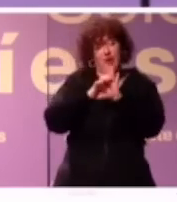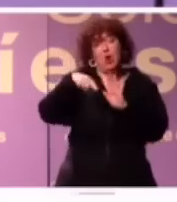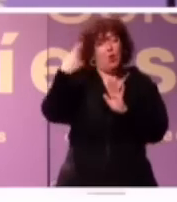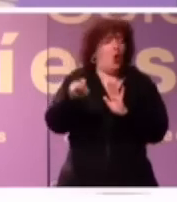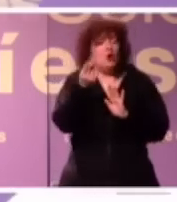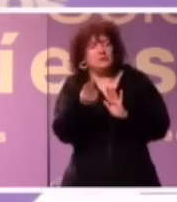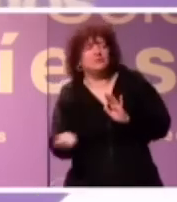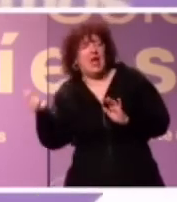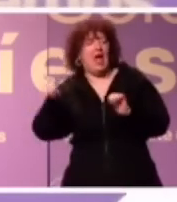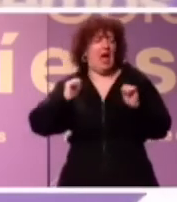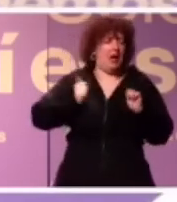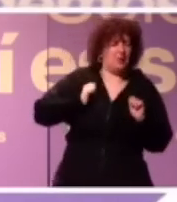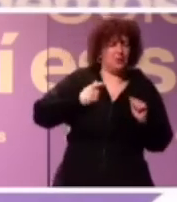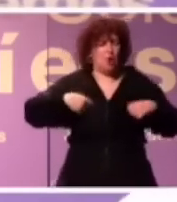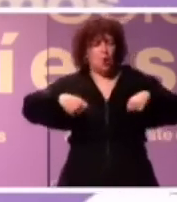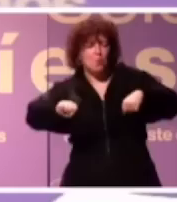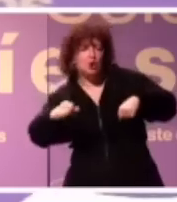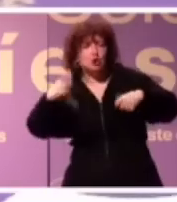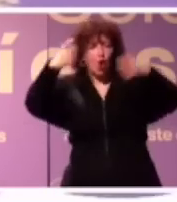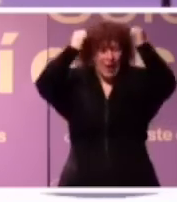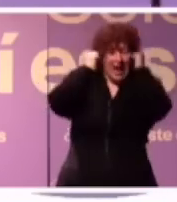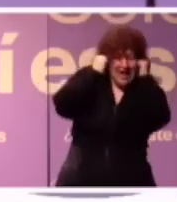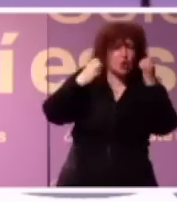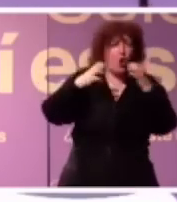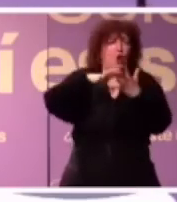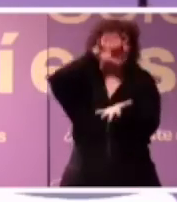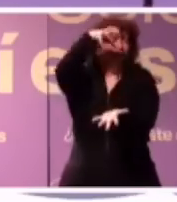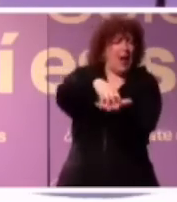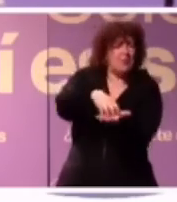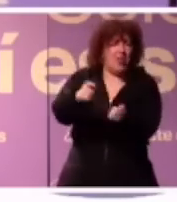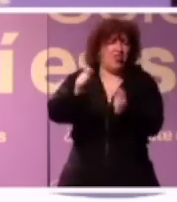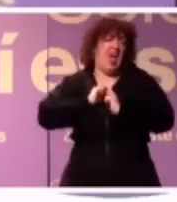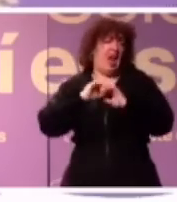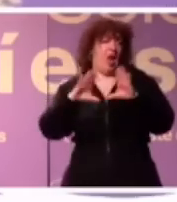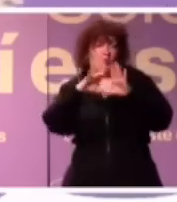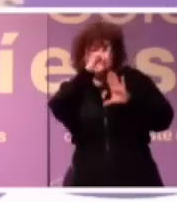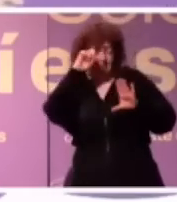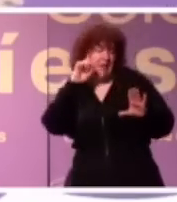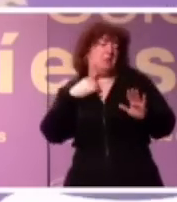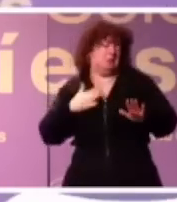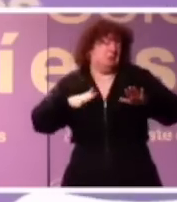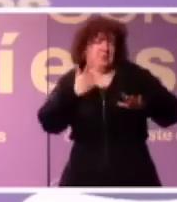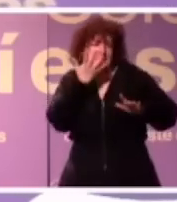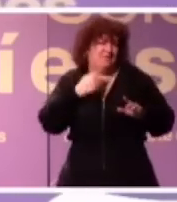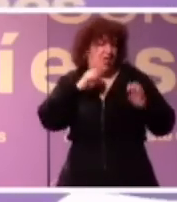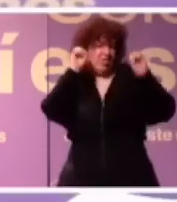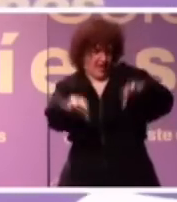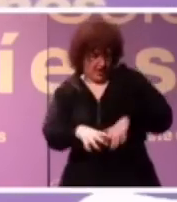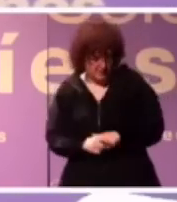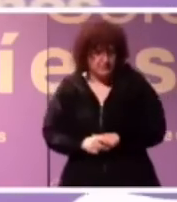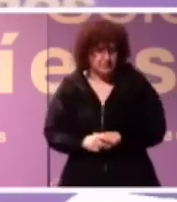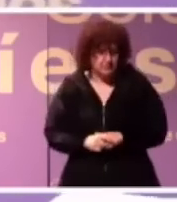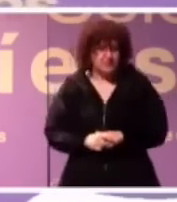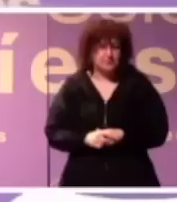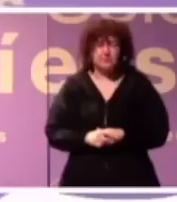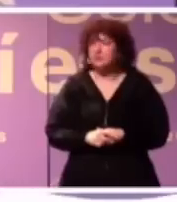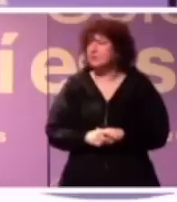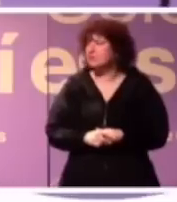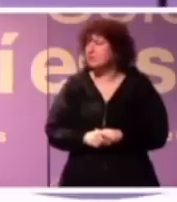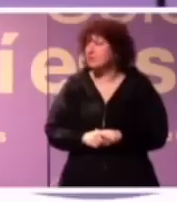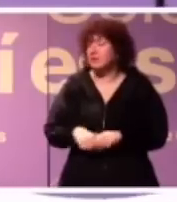de atrás en moto sin casco y con una tasa de alcoholemia que luego le permitió eso sí le permitió volver